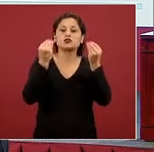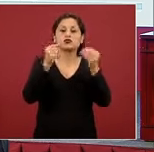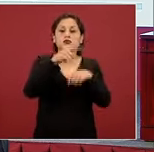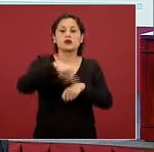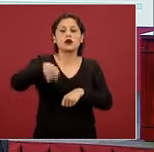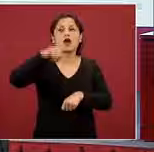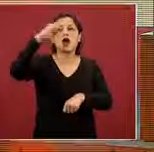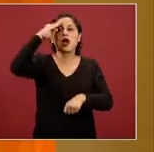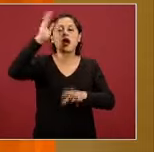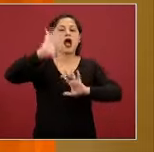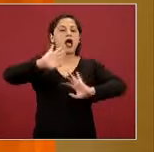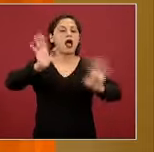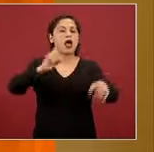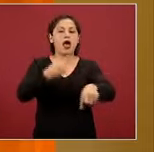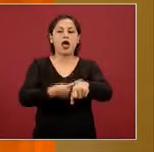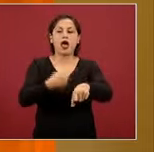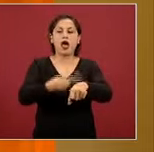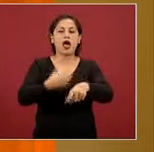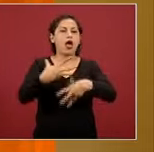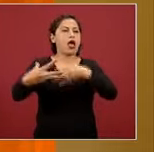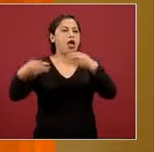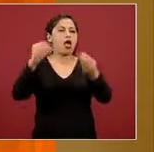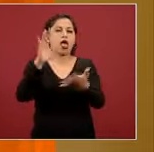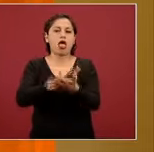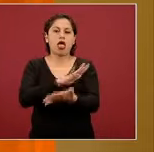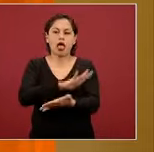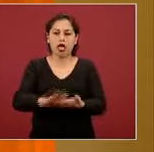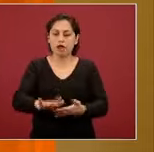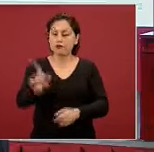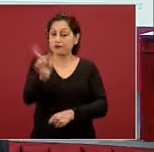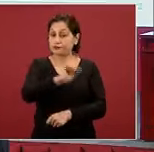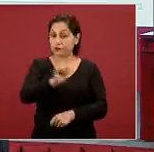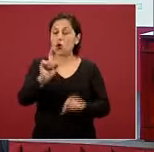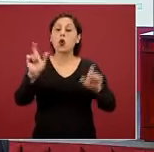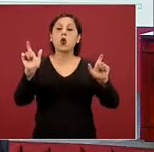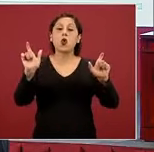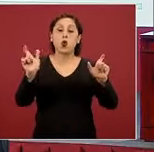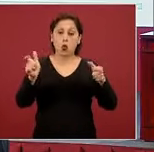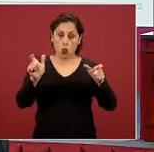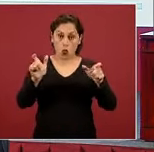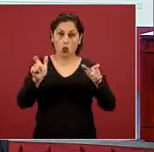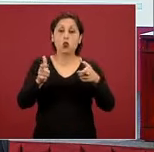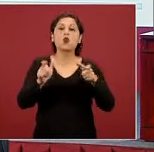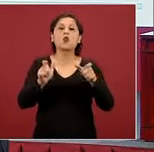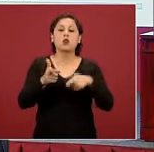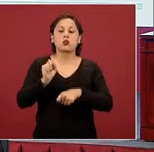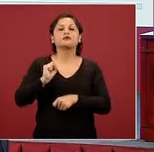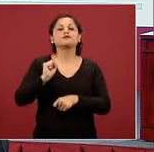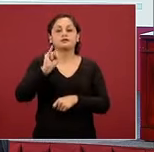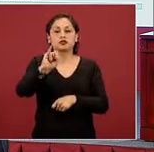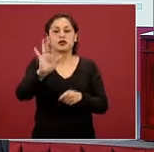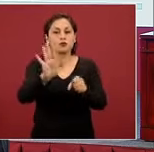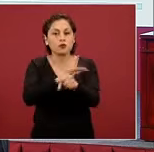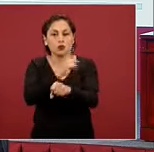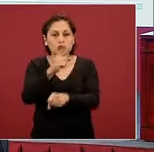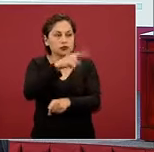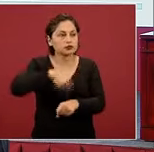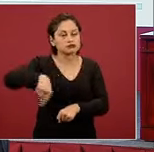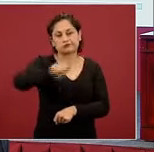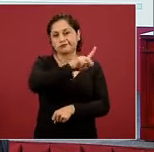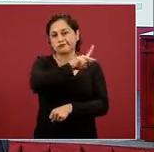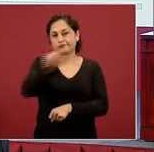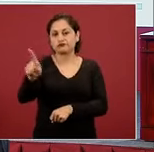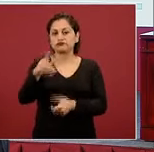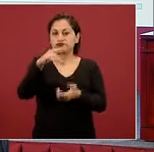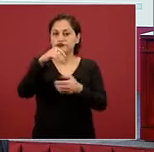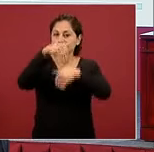acabó. Se está disminuyendo la intensidad y eso es gracias a todas y todos ustedes que han mantenido las medidas de